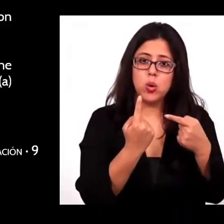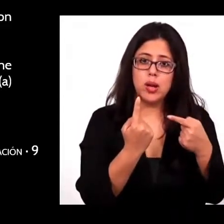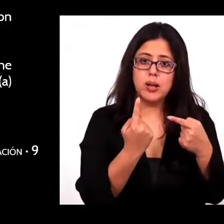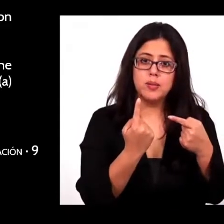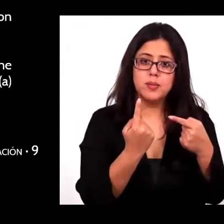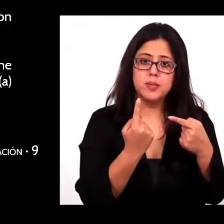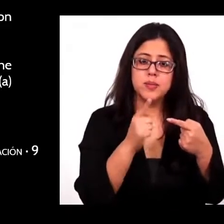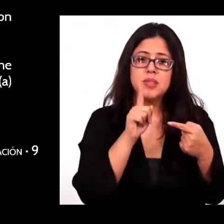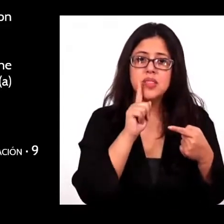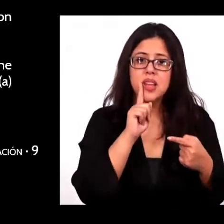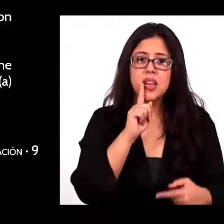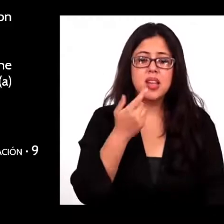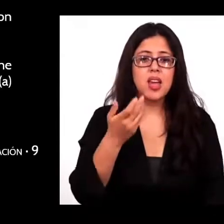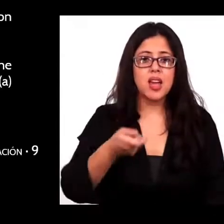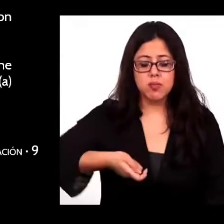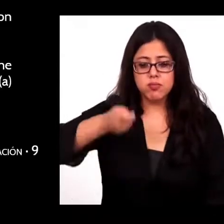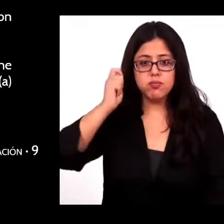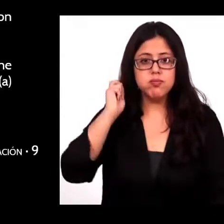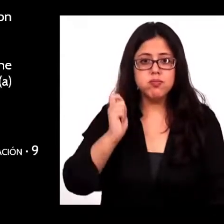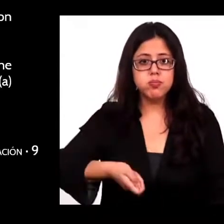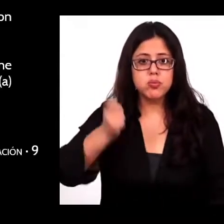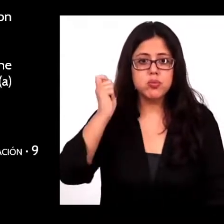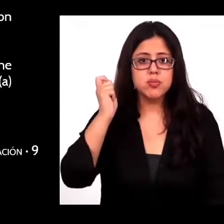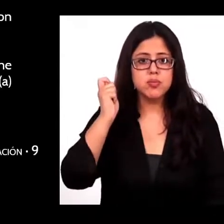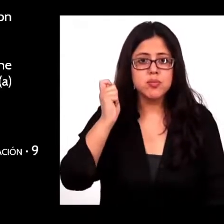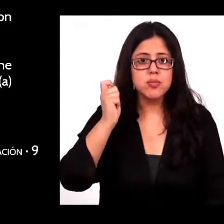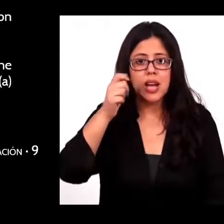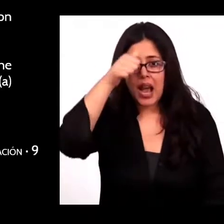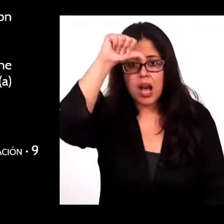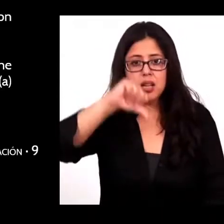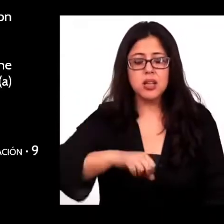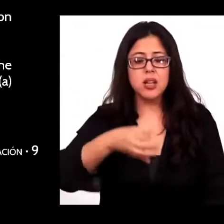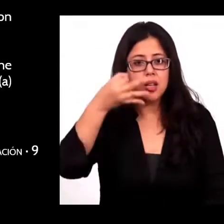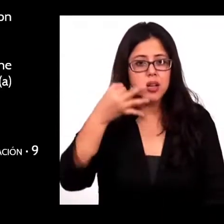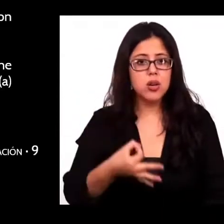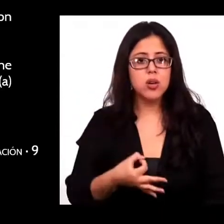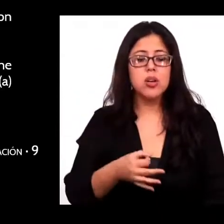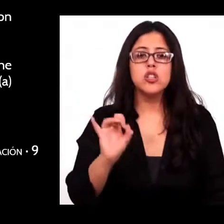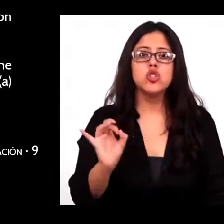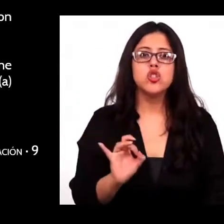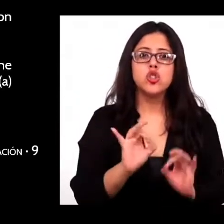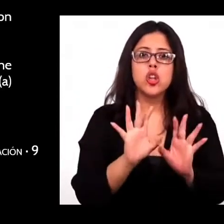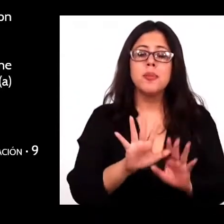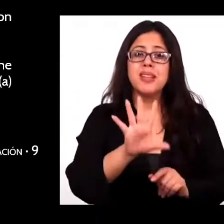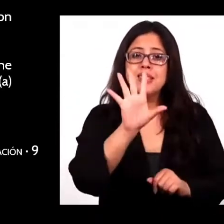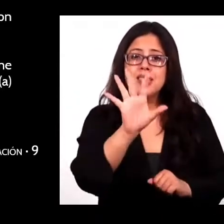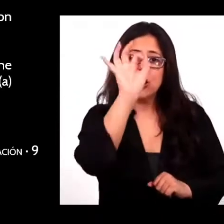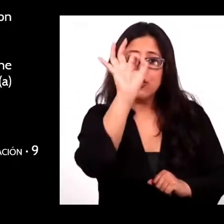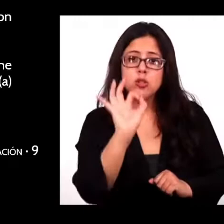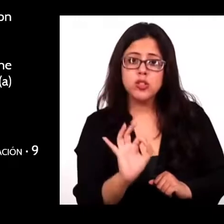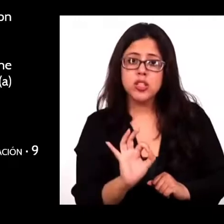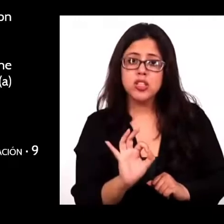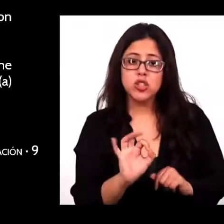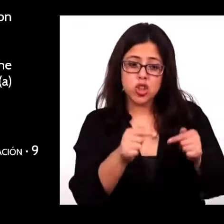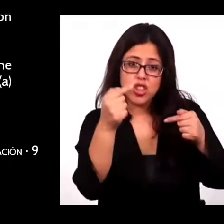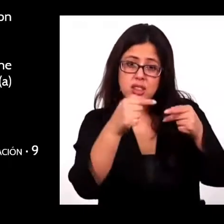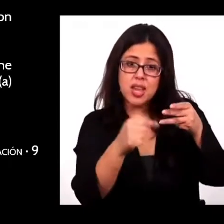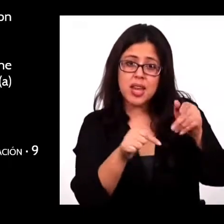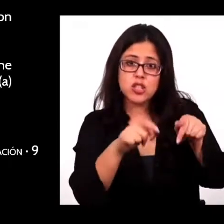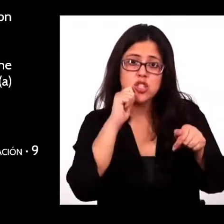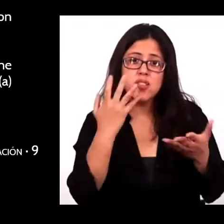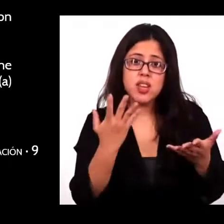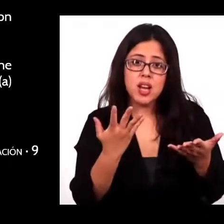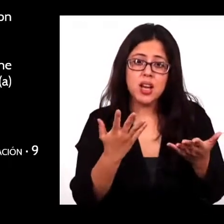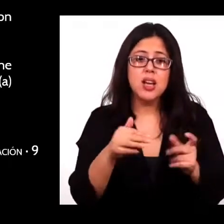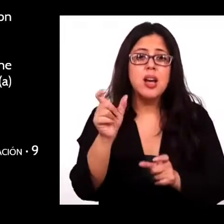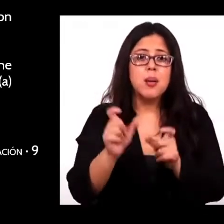tiene sentencia definitiva condenatoria. Y solo el 5% de las causas tiene imputado